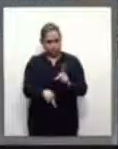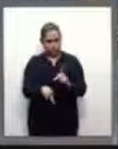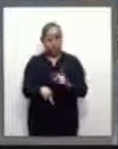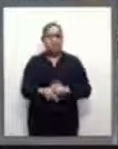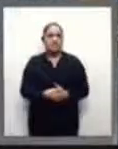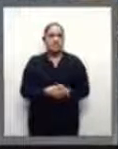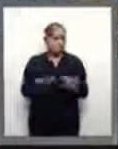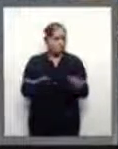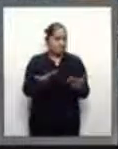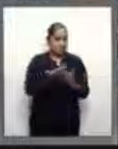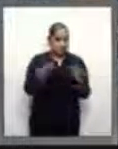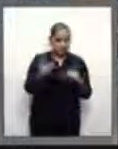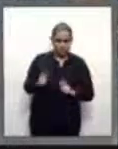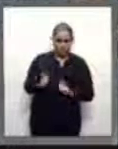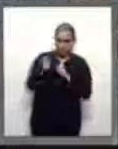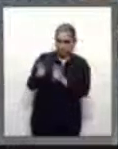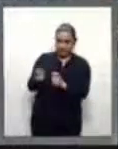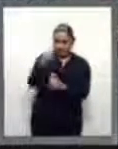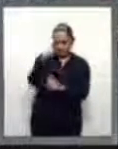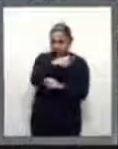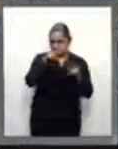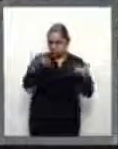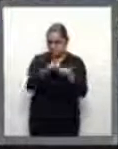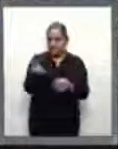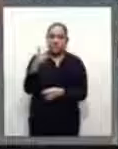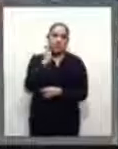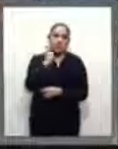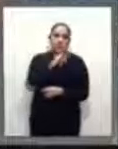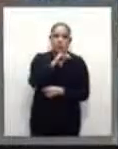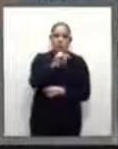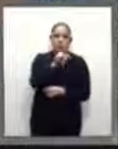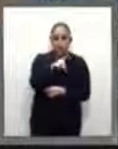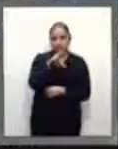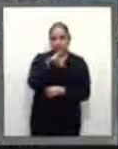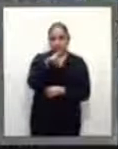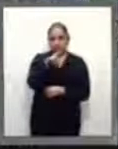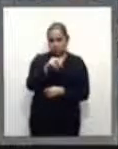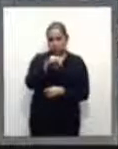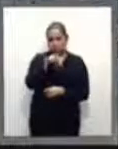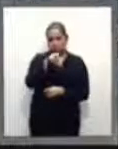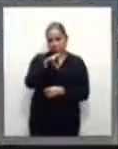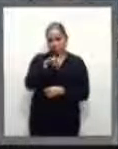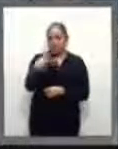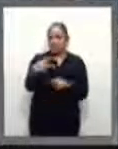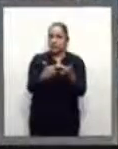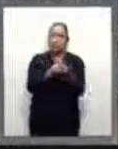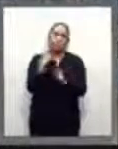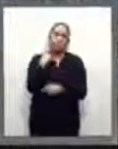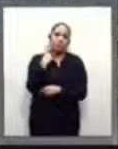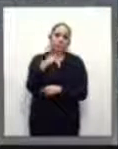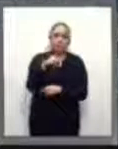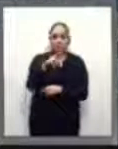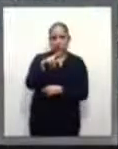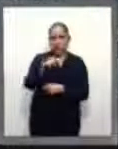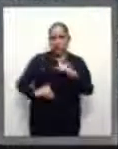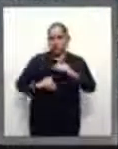Tiene el uso de la tribuna el diputado Juan Romero Tenorio, del Grupo Parlamentario de Morena, hasta por 3 minutos